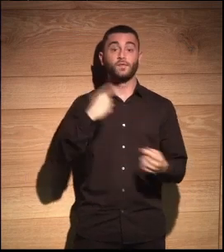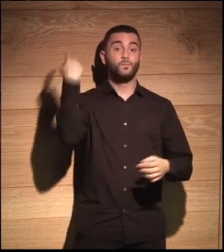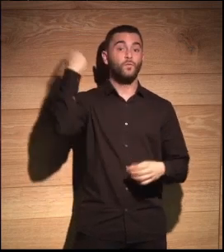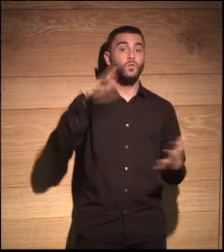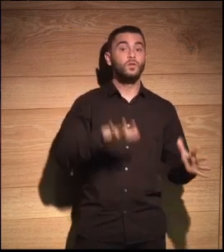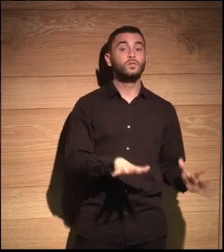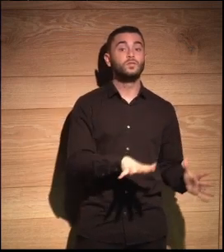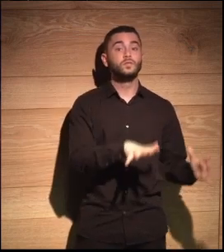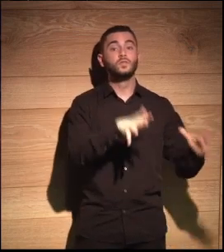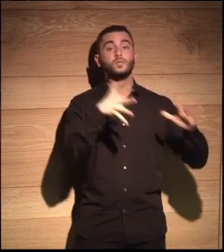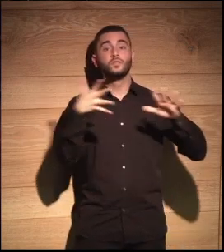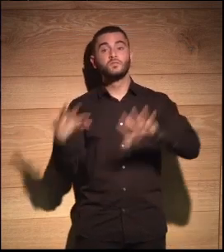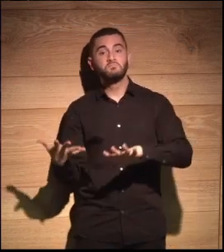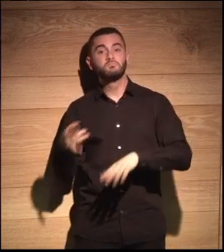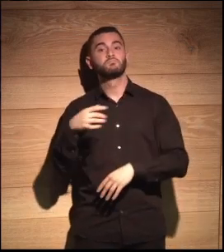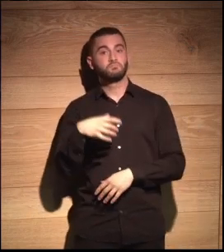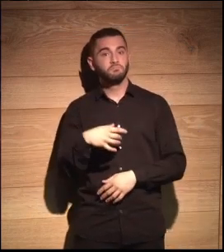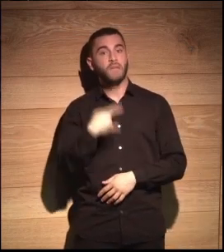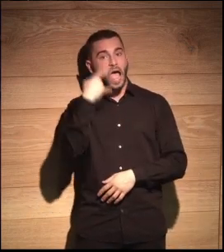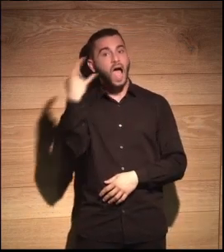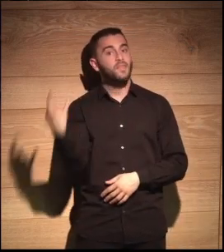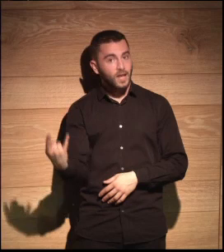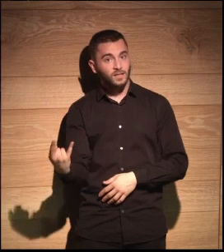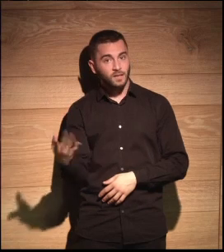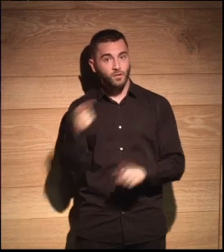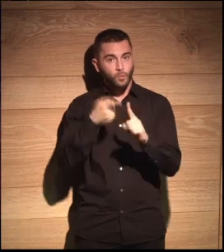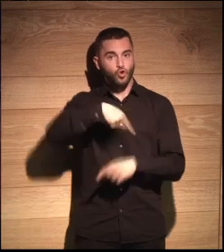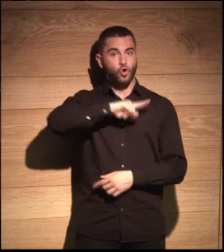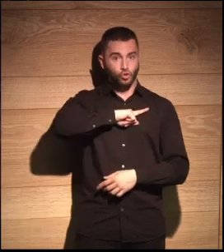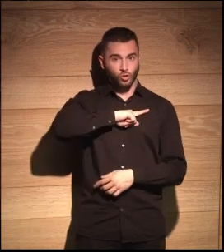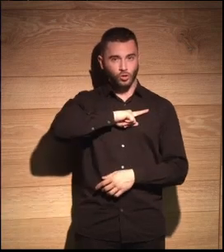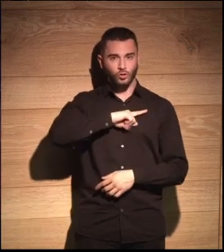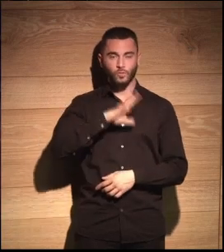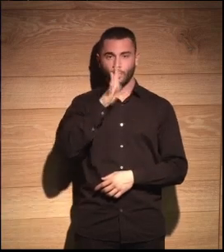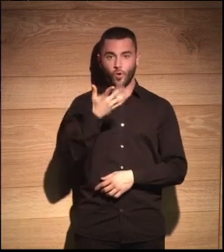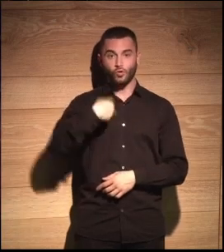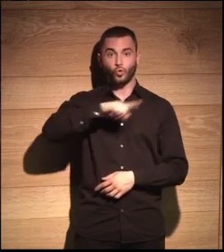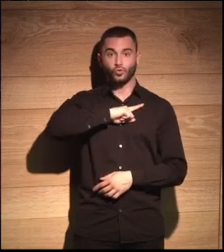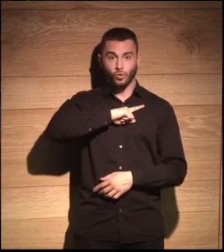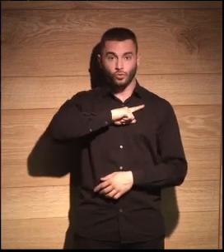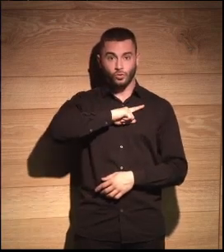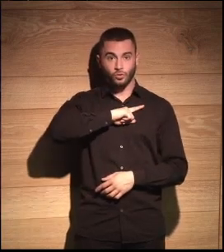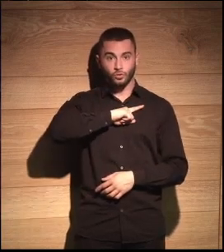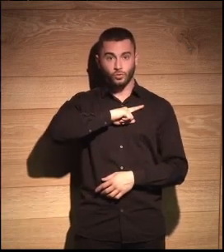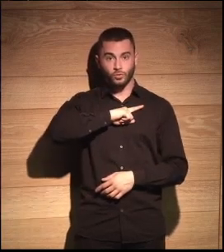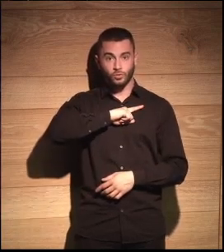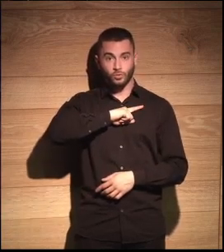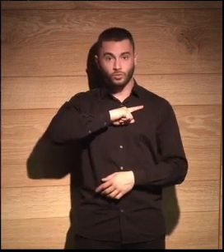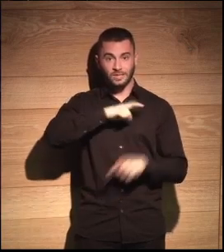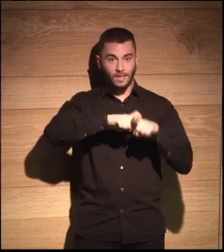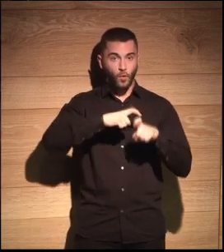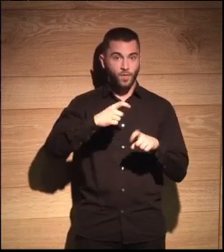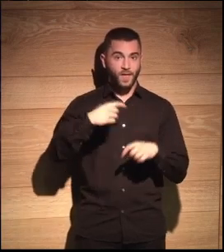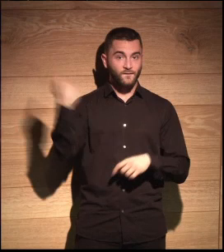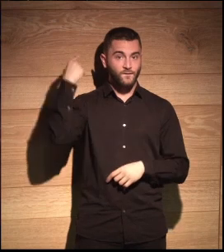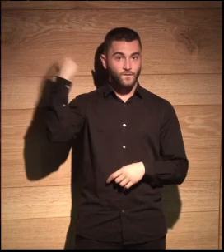bastante atractiva para nosotros, porque no terminamos de ver bien cómo podríamos trasladar ese tipo de fondos